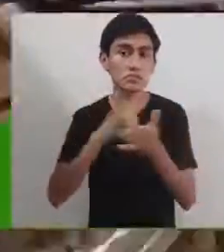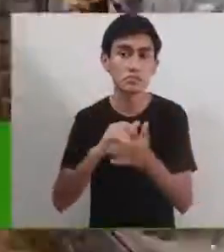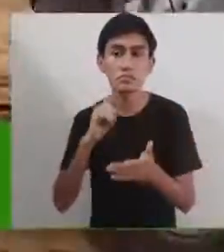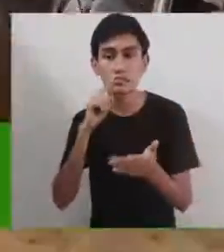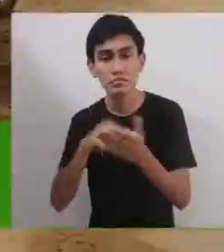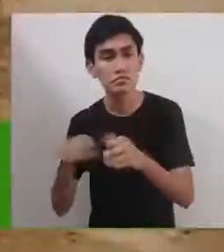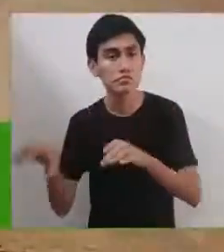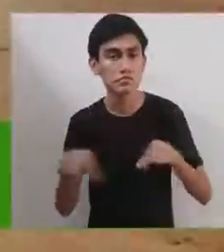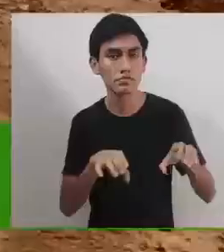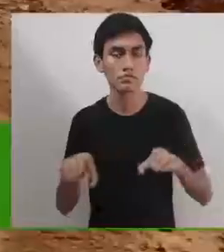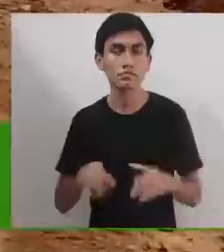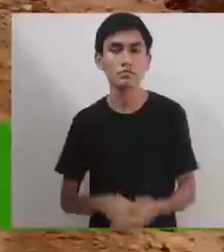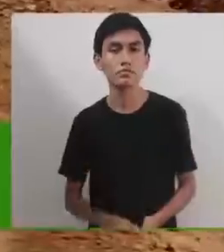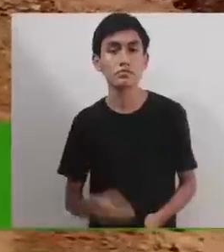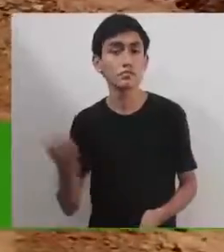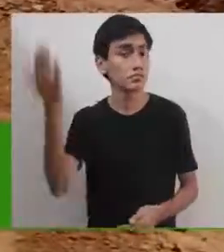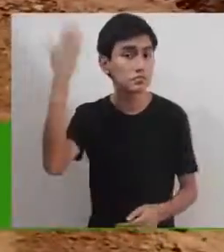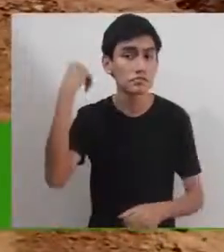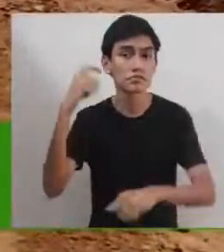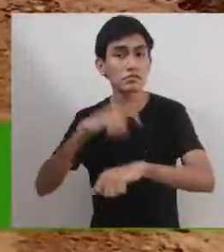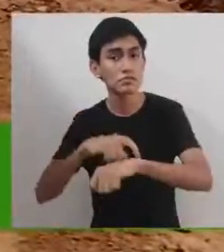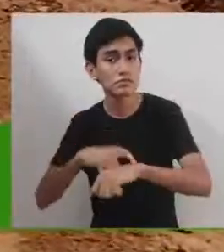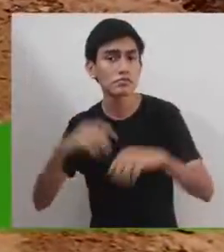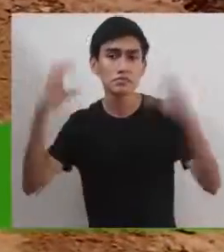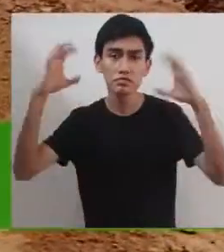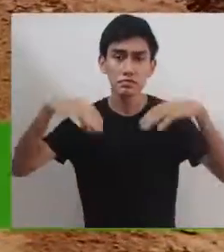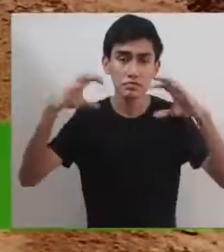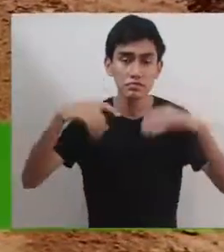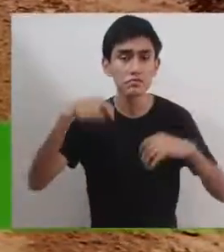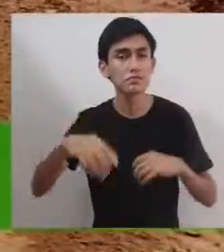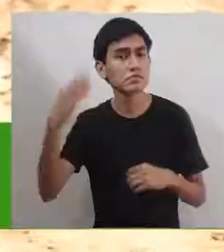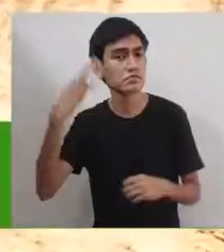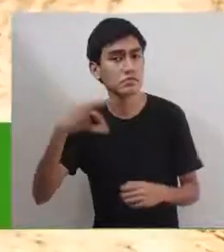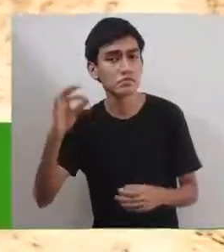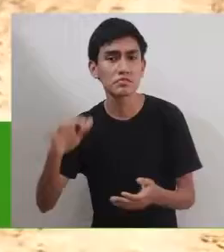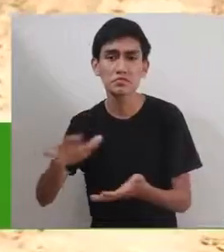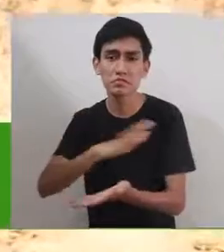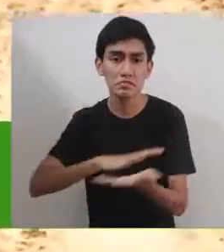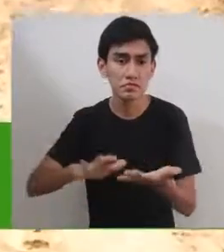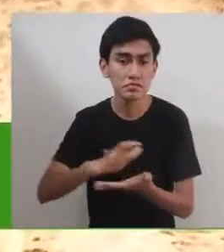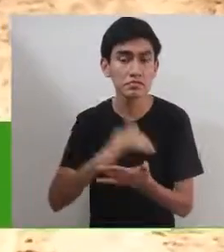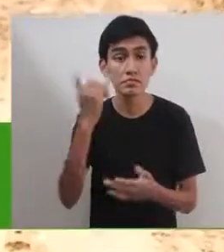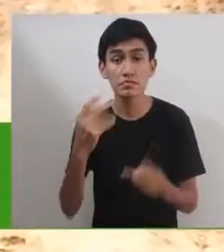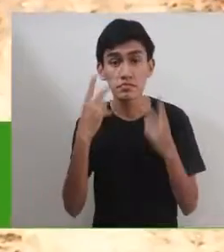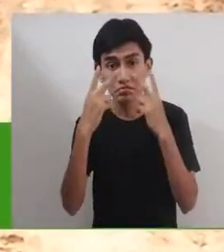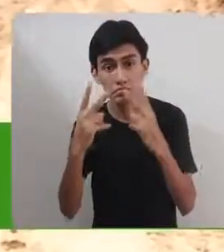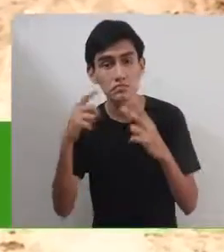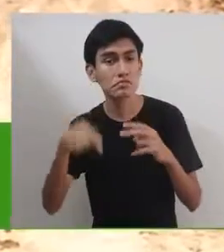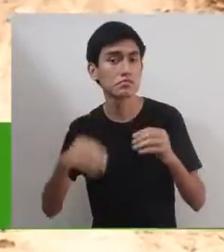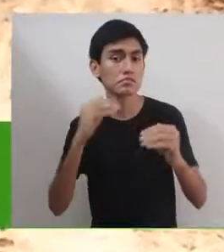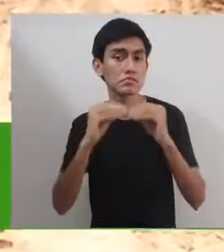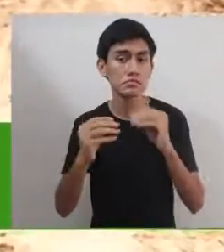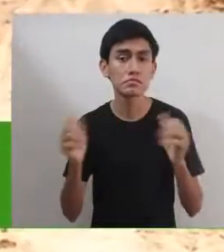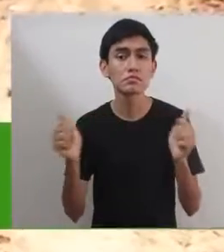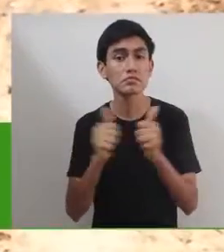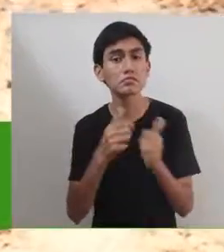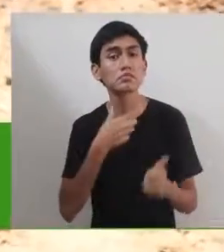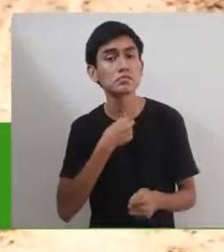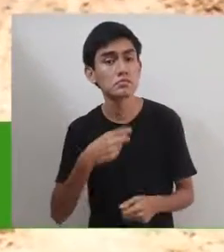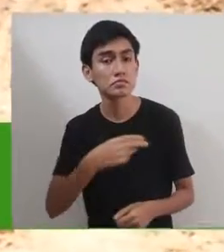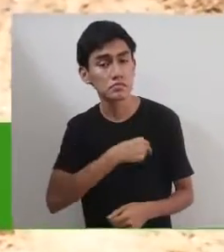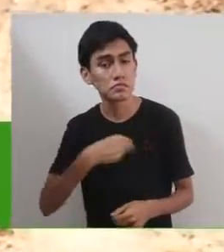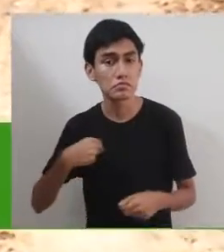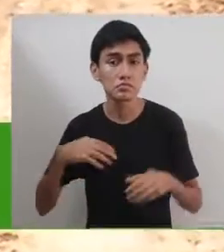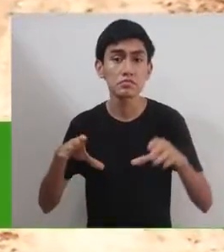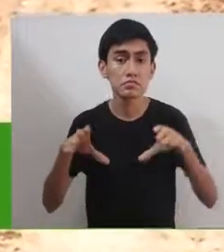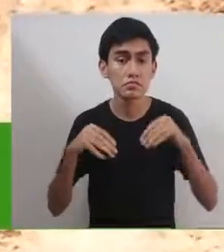estaba realizando. En aquellos tiempos de invierno, pues siempre se malogra, ¿no? Y al ver este arreglo, pues con gusto nosotros le